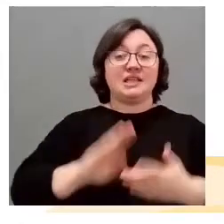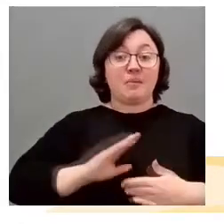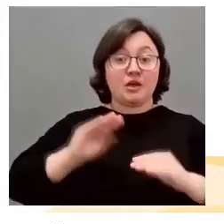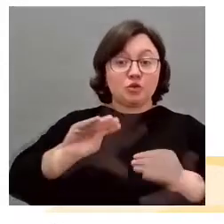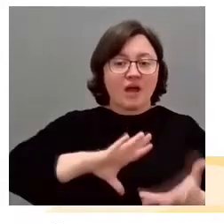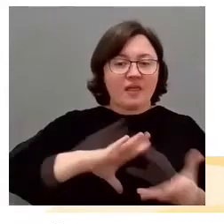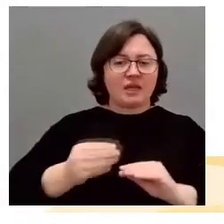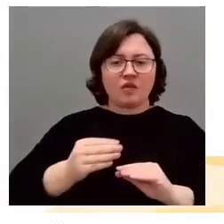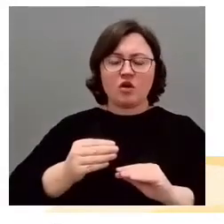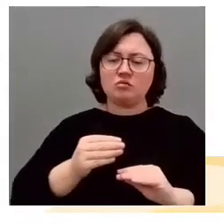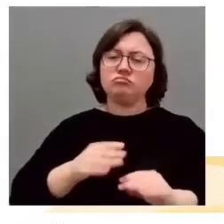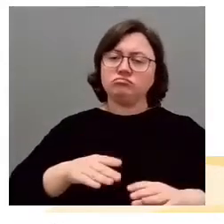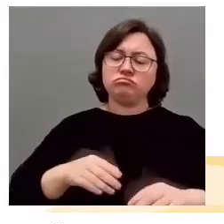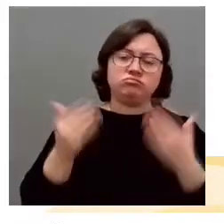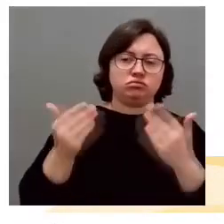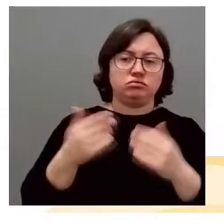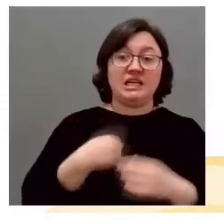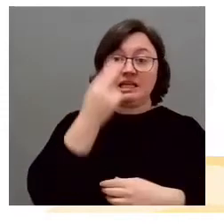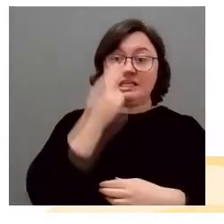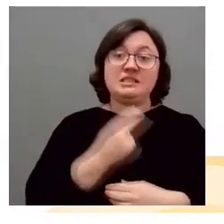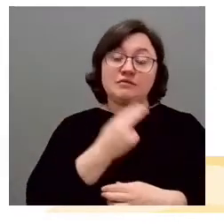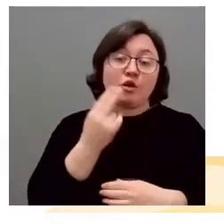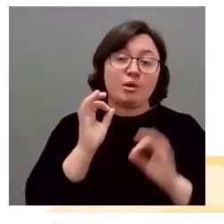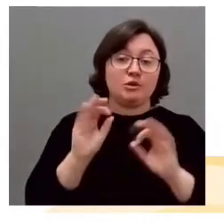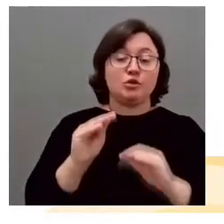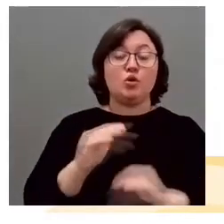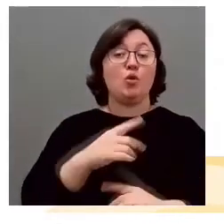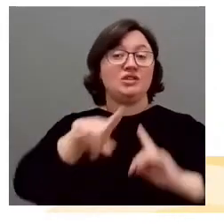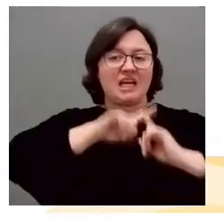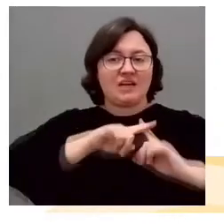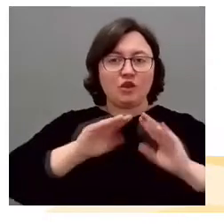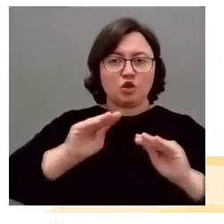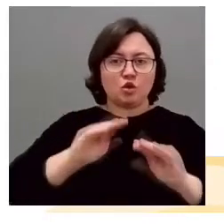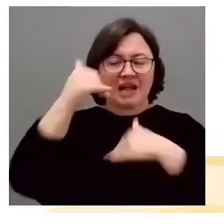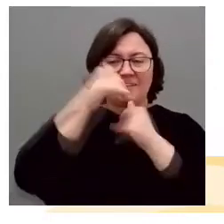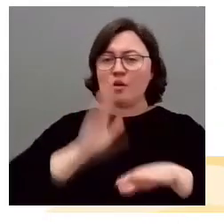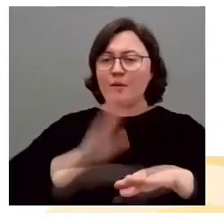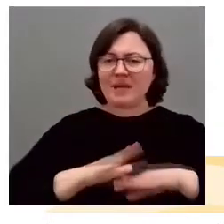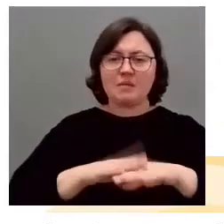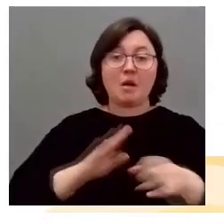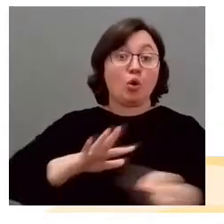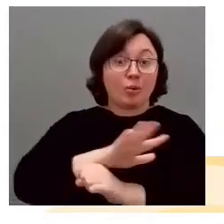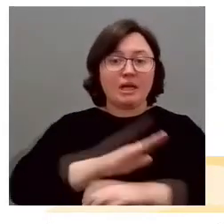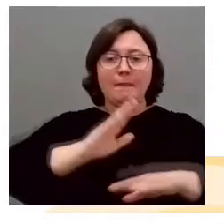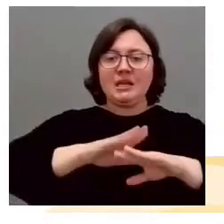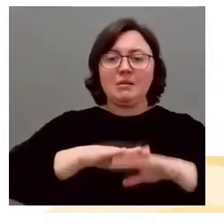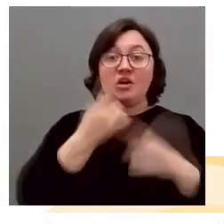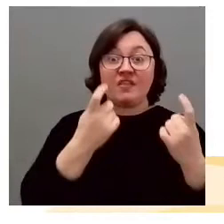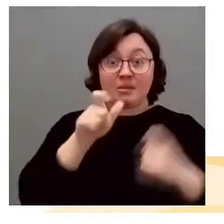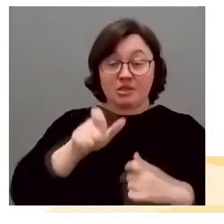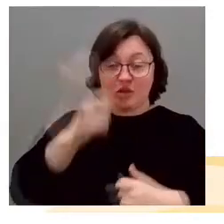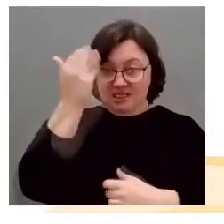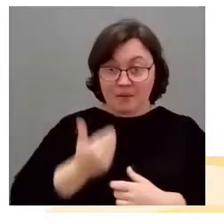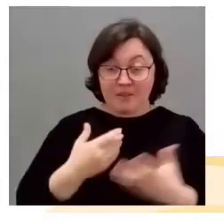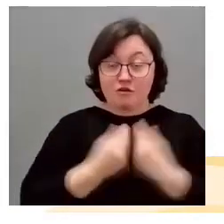circunstancias, los sacrificios que han realizado para ofrecer una atención mínima, una cobertura mínima de las necesidades de